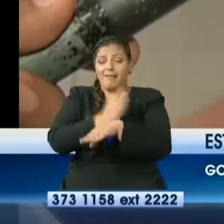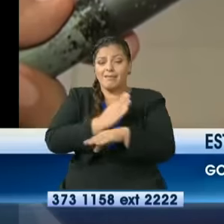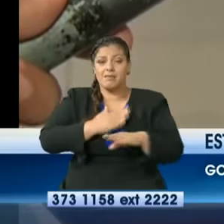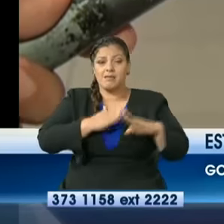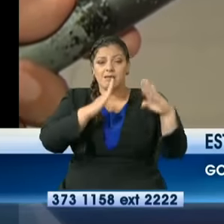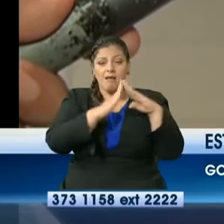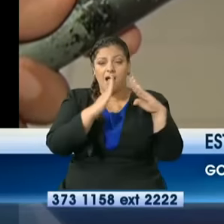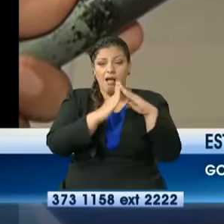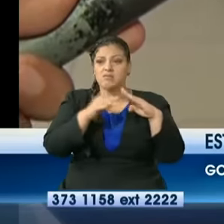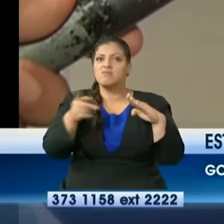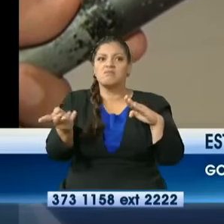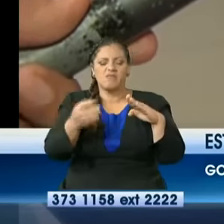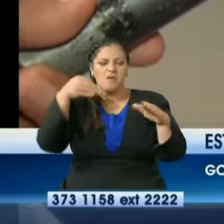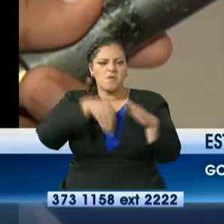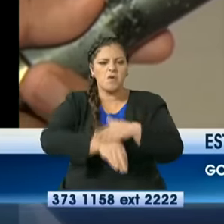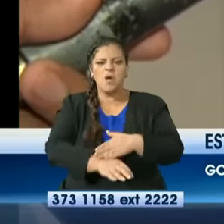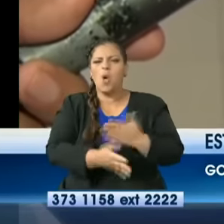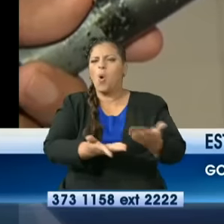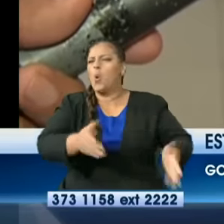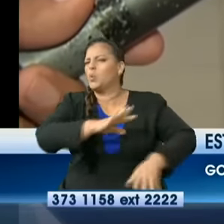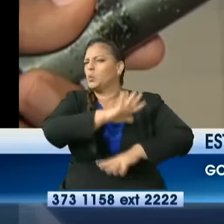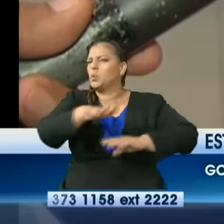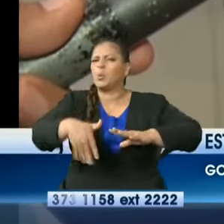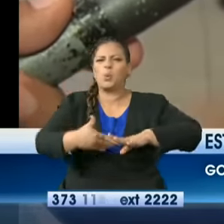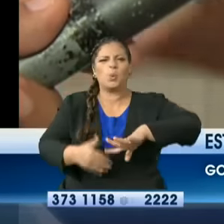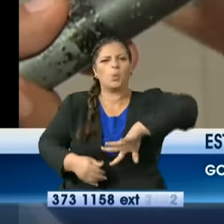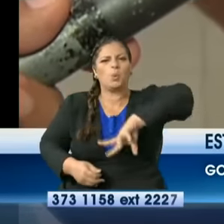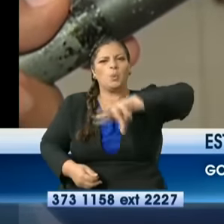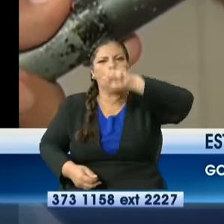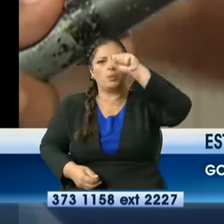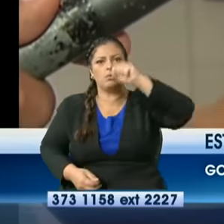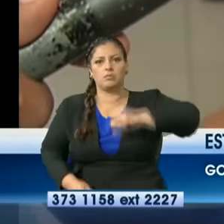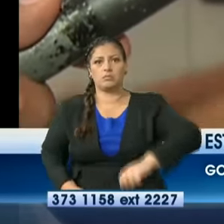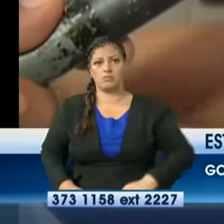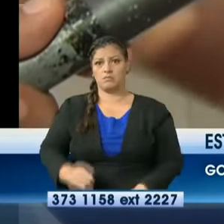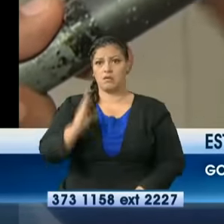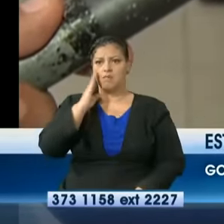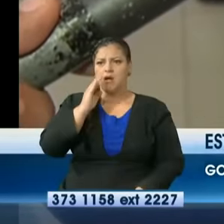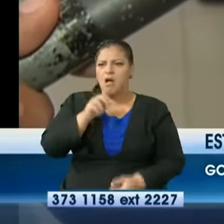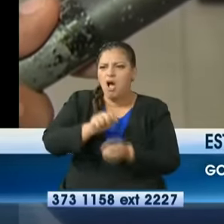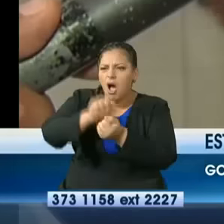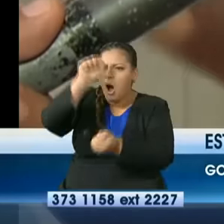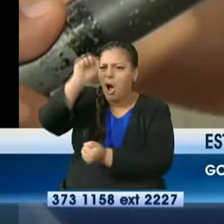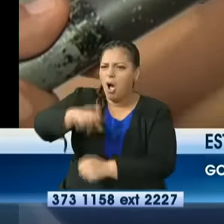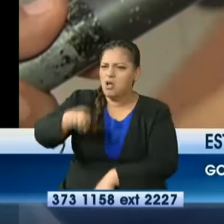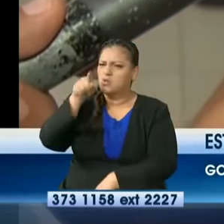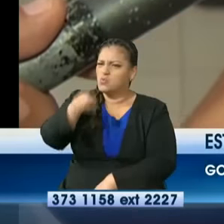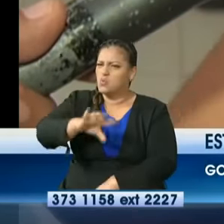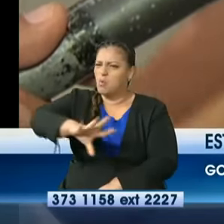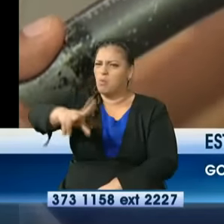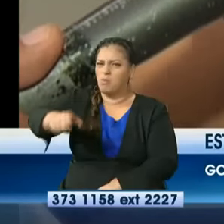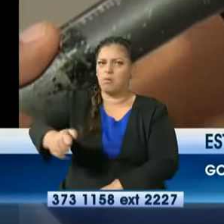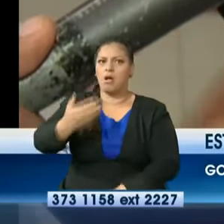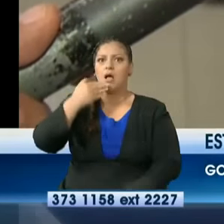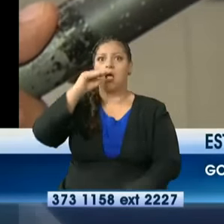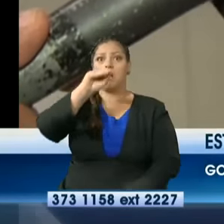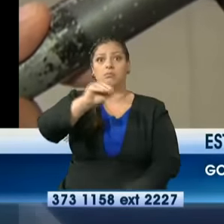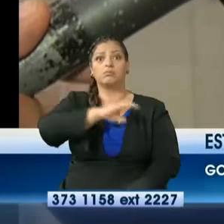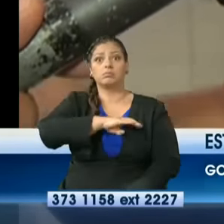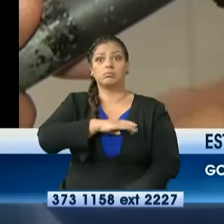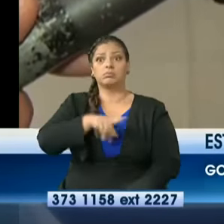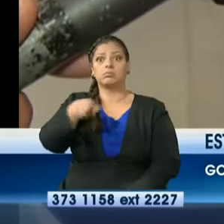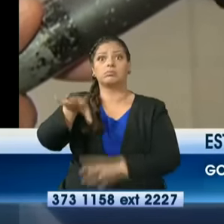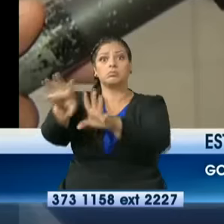todo, ya. Le robaron todo. Desde ahí, y como mi mami atrapó al ladrón, porque mi mami la cuchillaron por